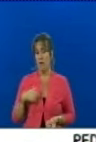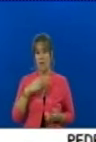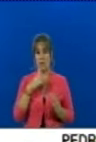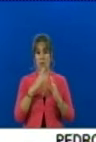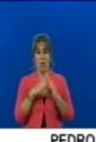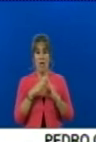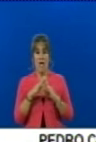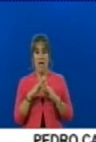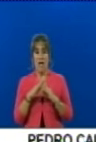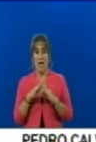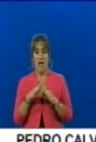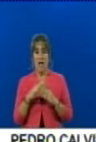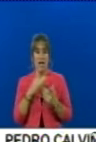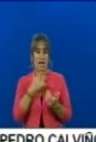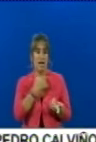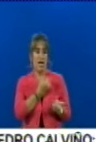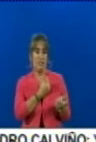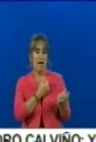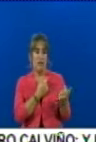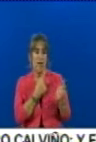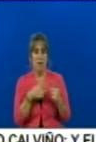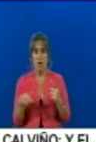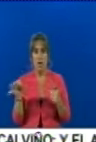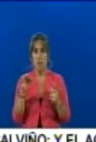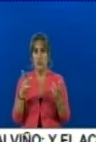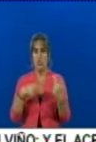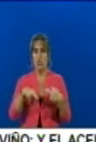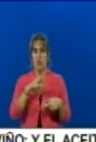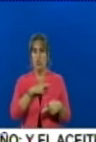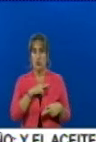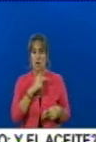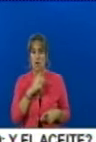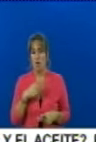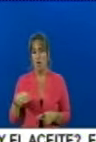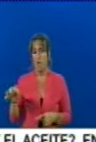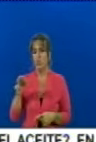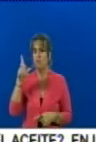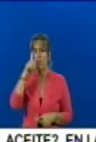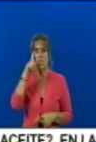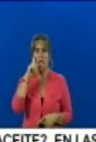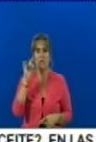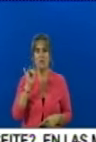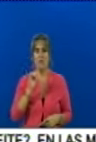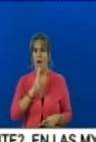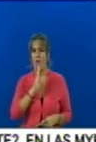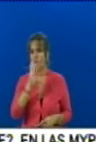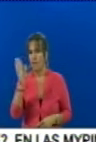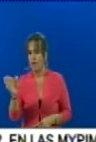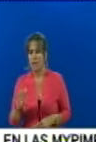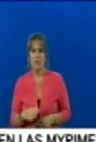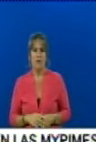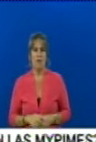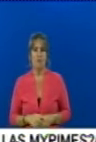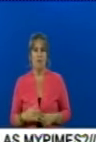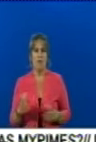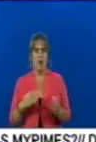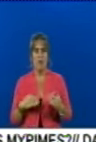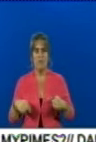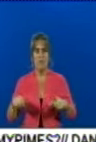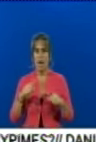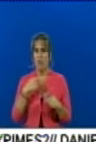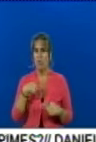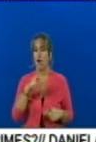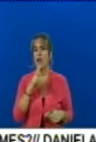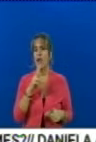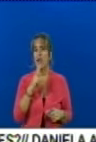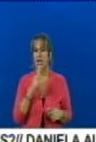de La Trampa, en el municipio Contramaestre, en el municipio San Luis también, con temas relacionados con el agua,